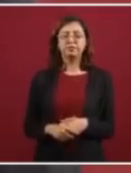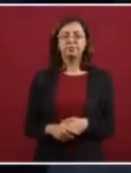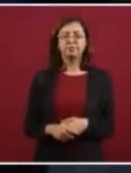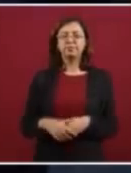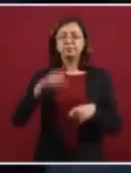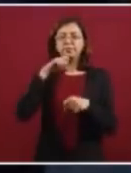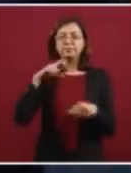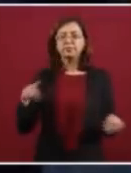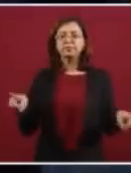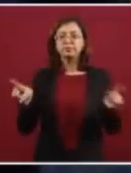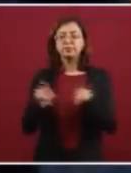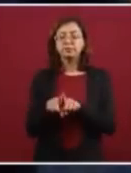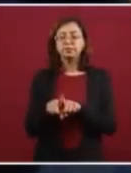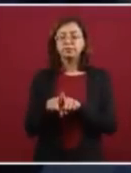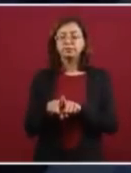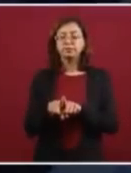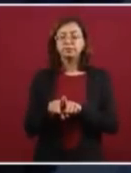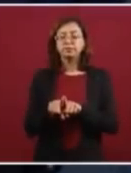también